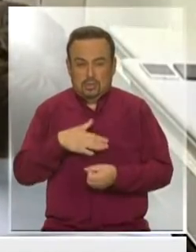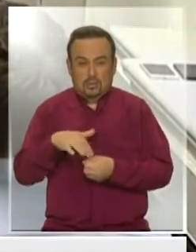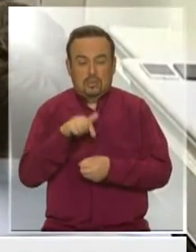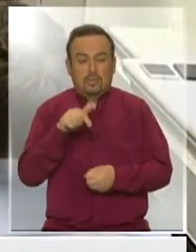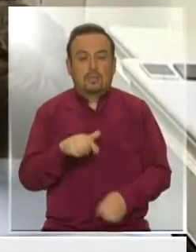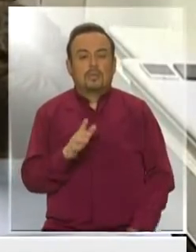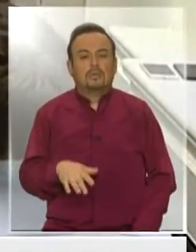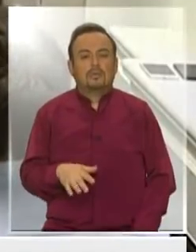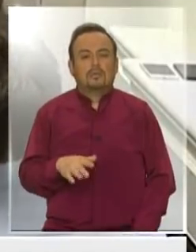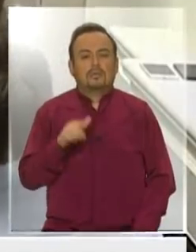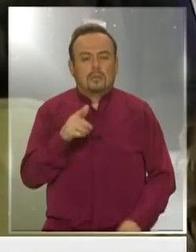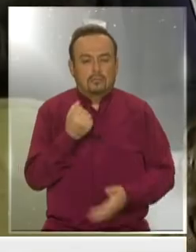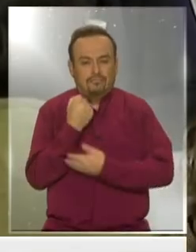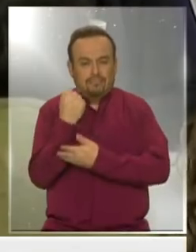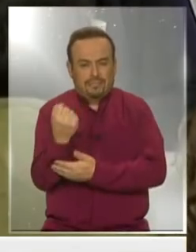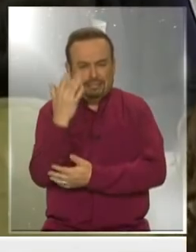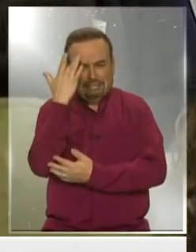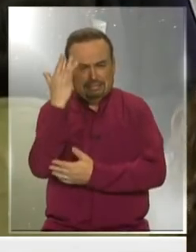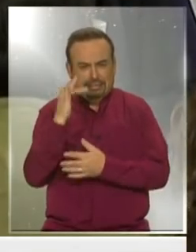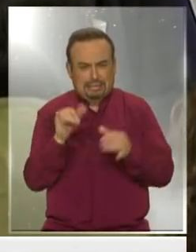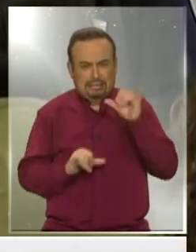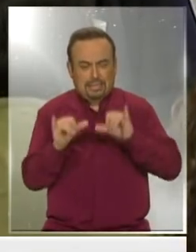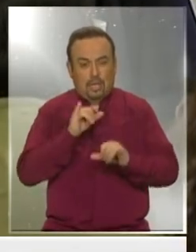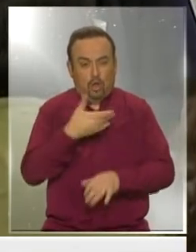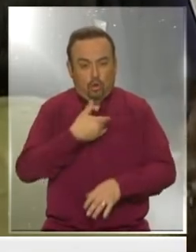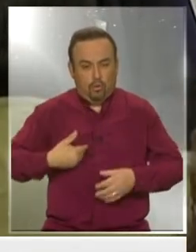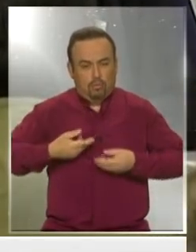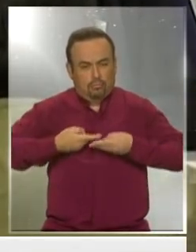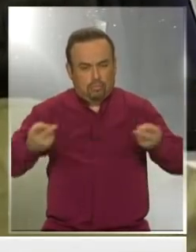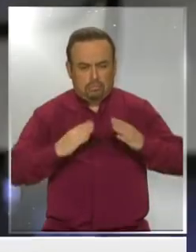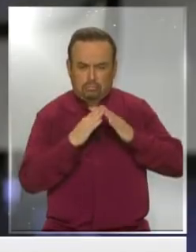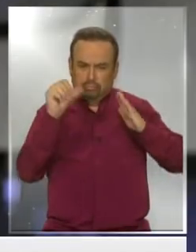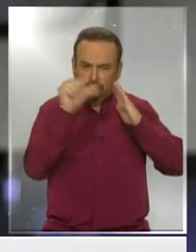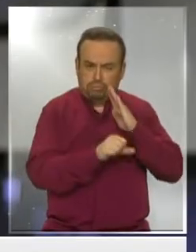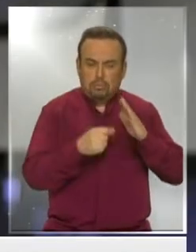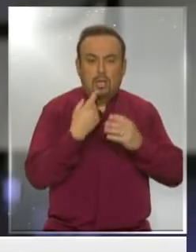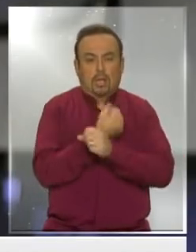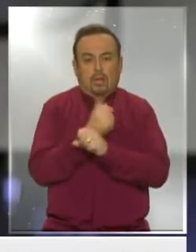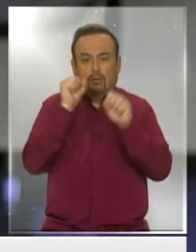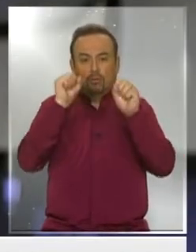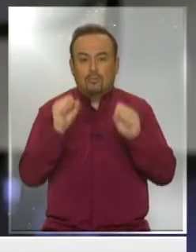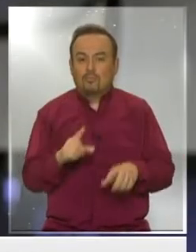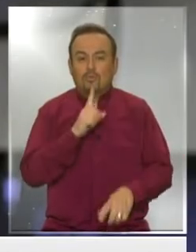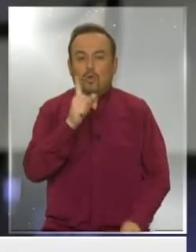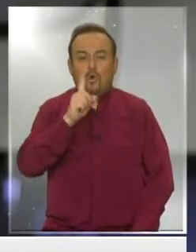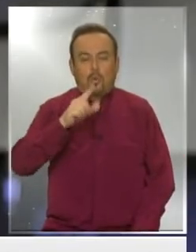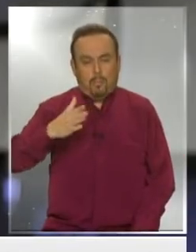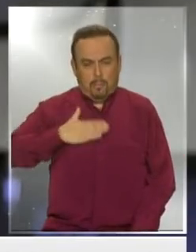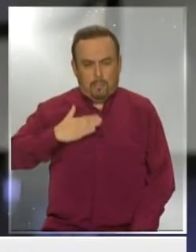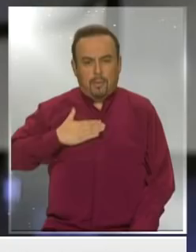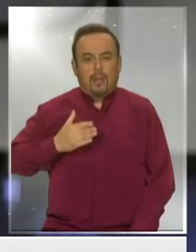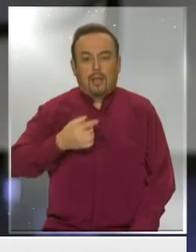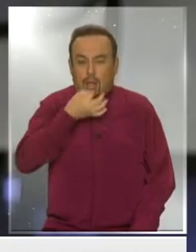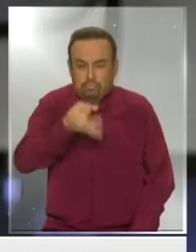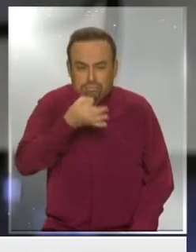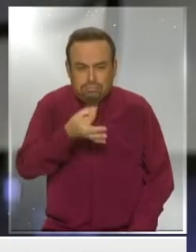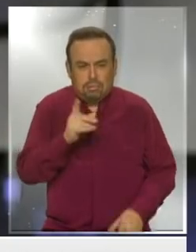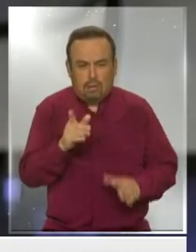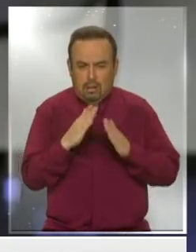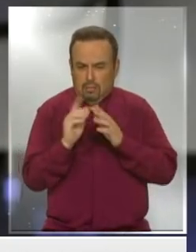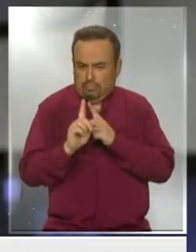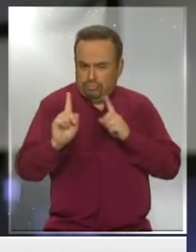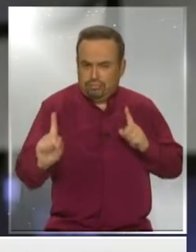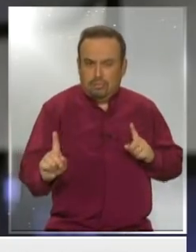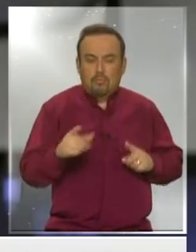Neil Ferguson, el asesor científico del gobierno que promovió el confinamiento, renunció tras incumplir sus propios consejos de estricta